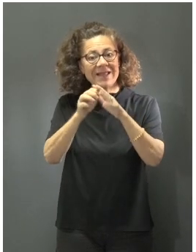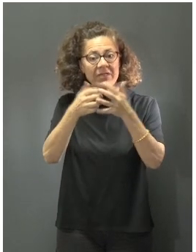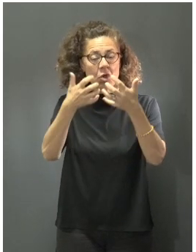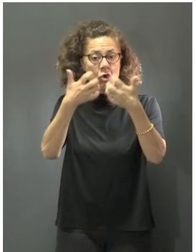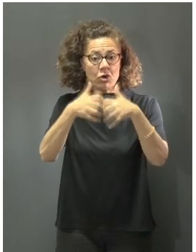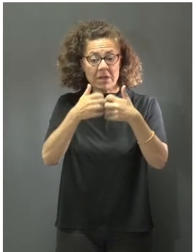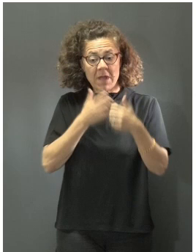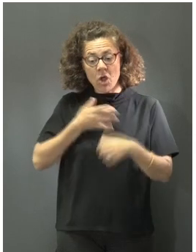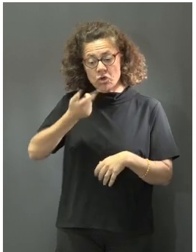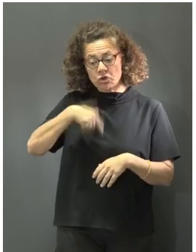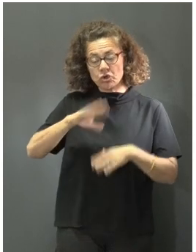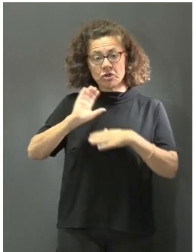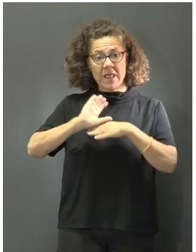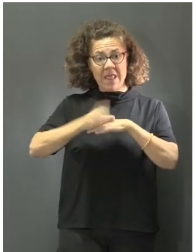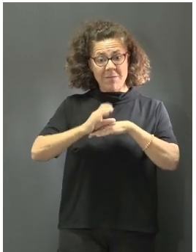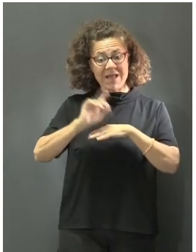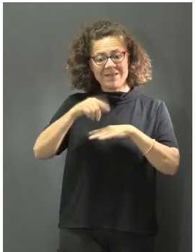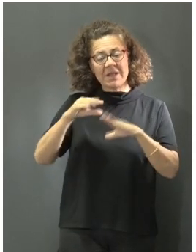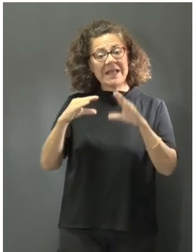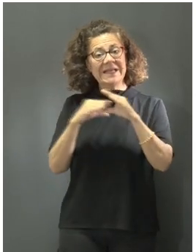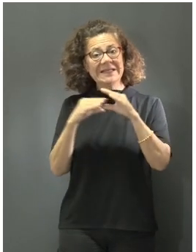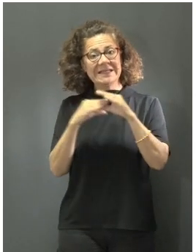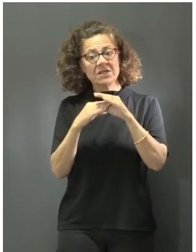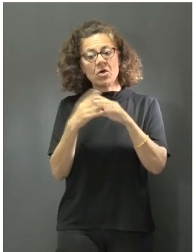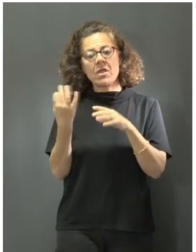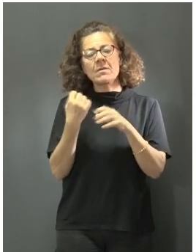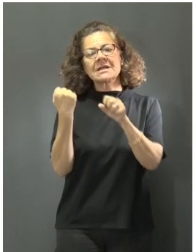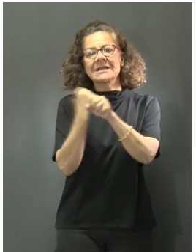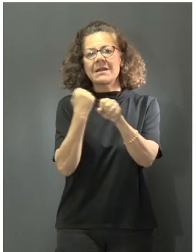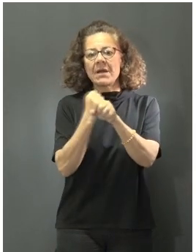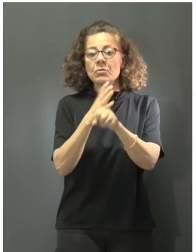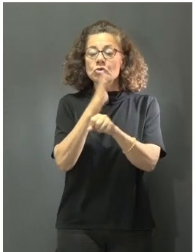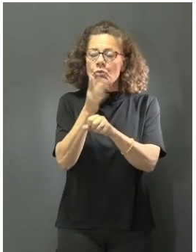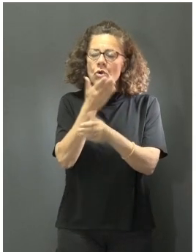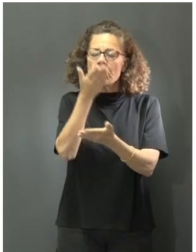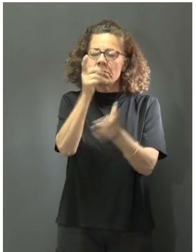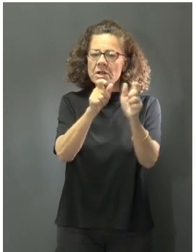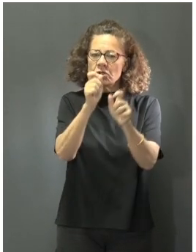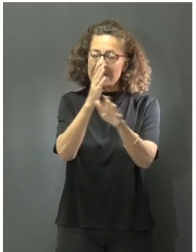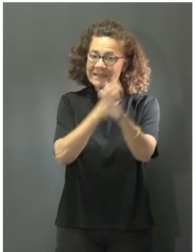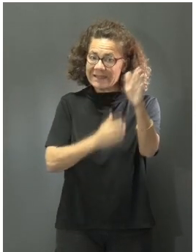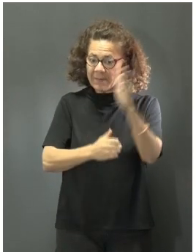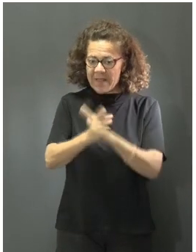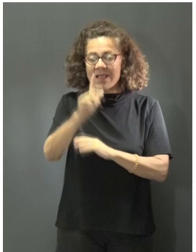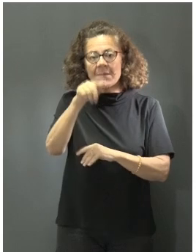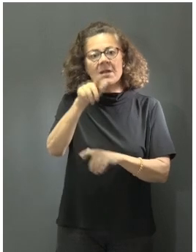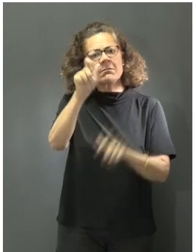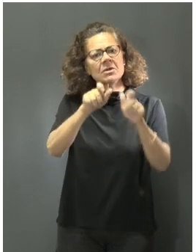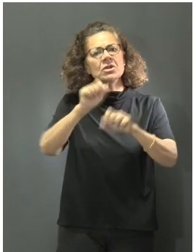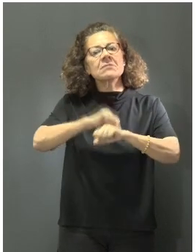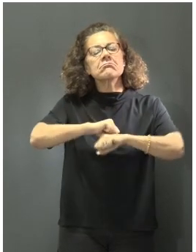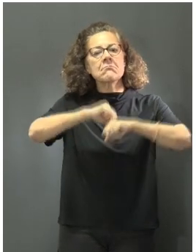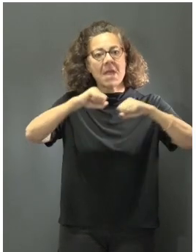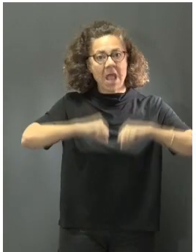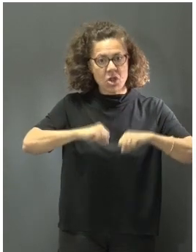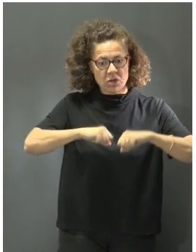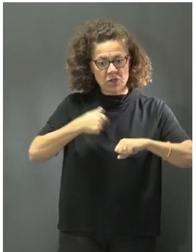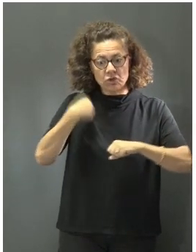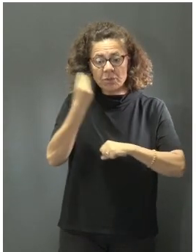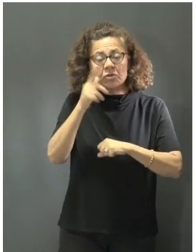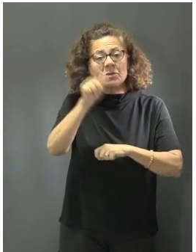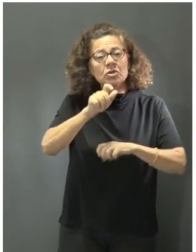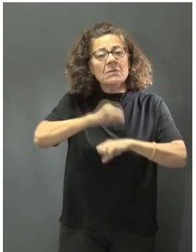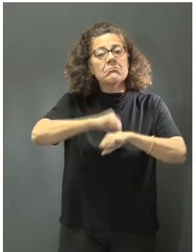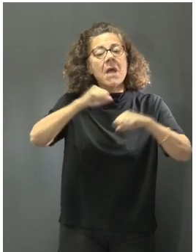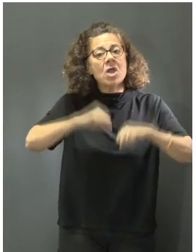en el CEAPAT y como IMSERSO trabajamos por las personas con discapacidad y también por las personas mayores. Yo creo que las personas